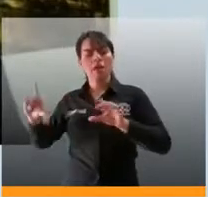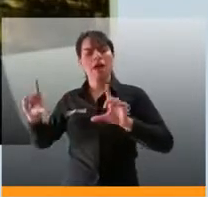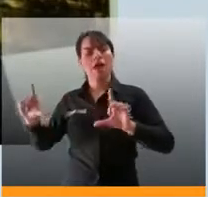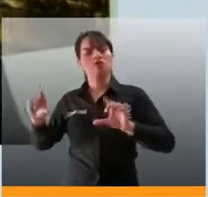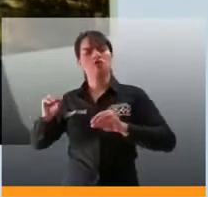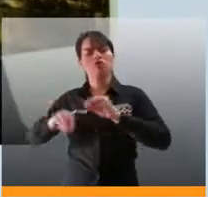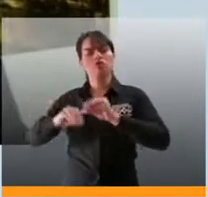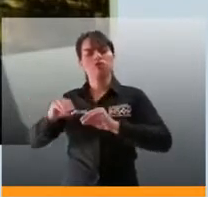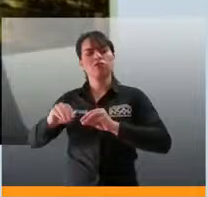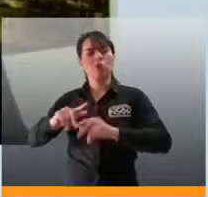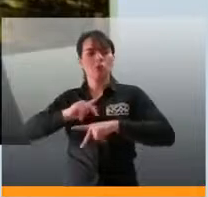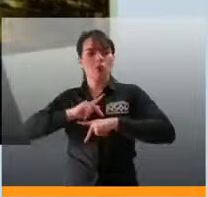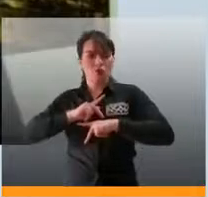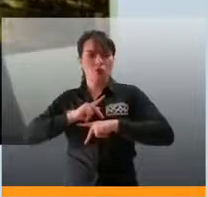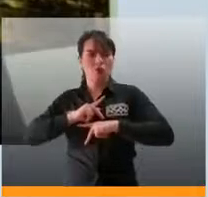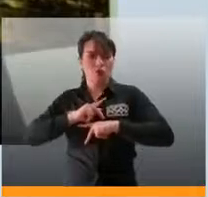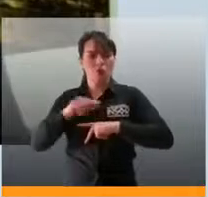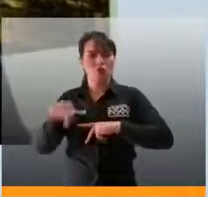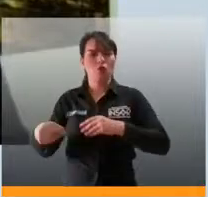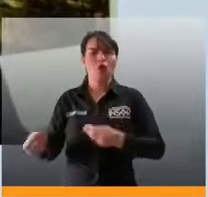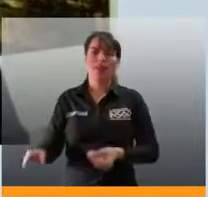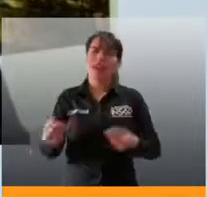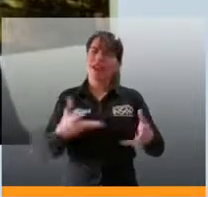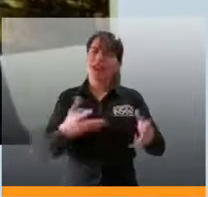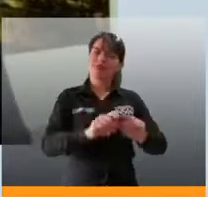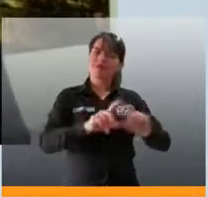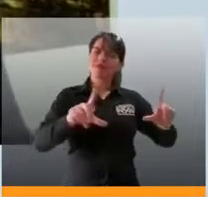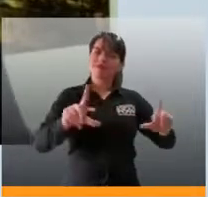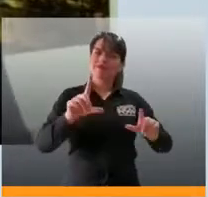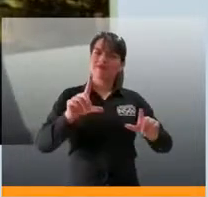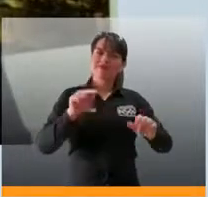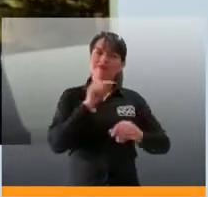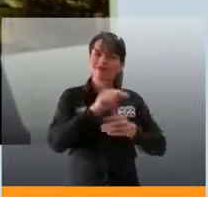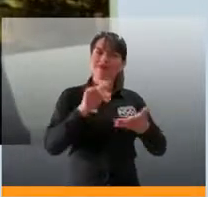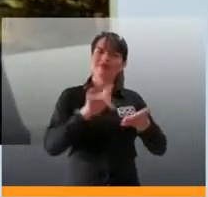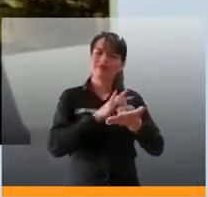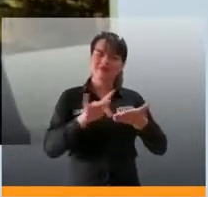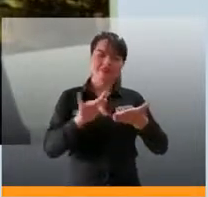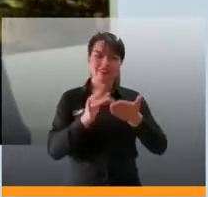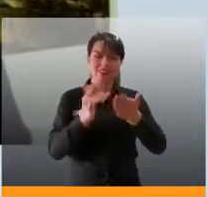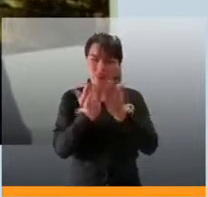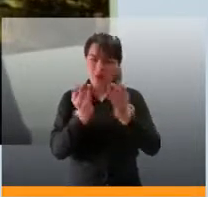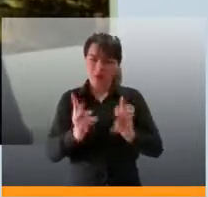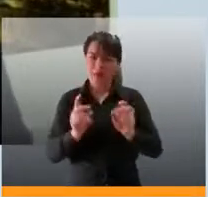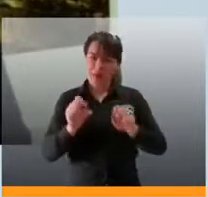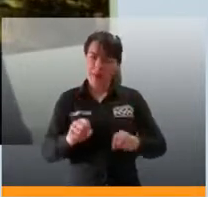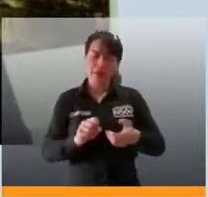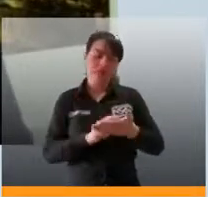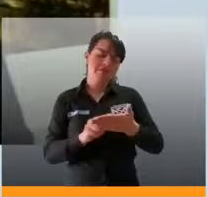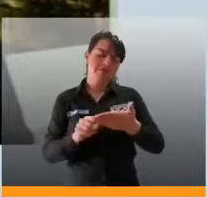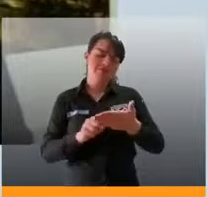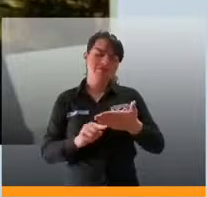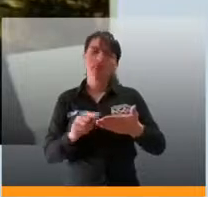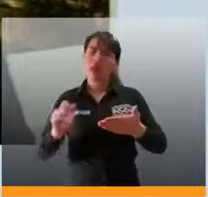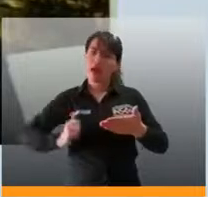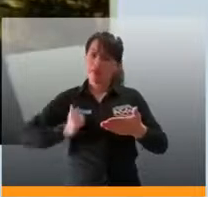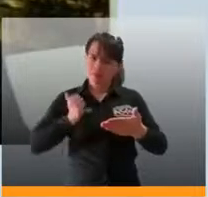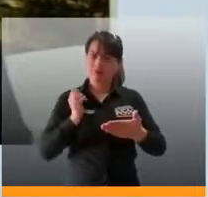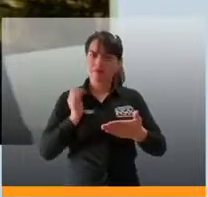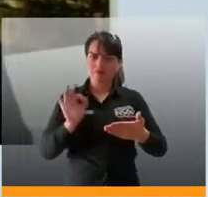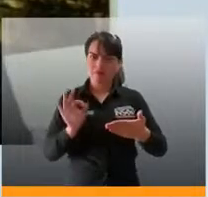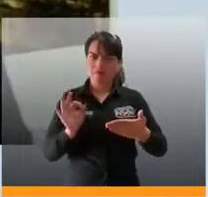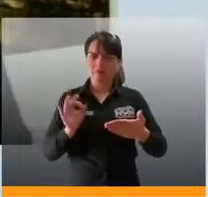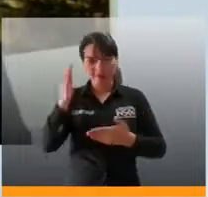para tener módulos digitales que nuestros estudiantes podrían aprovechar en un momento dado y que